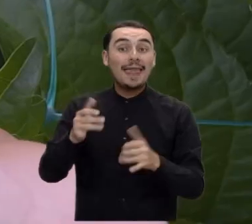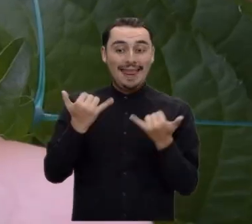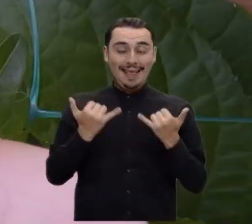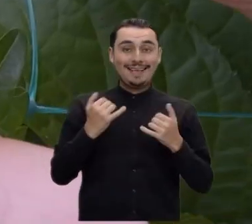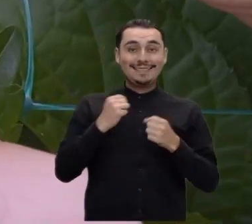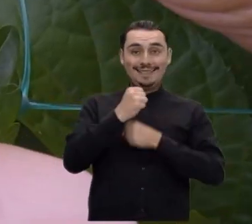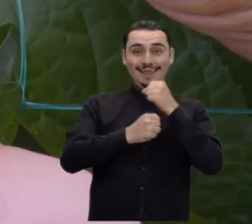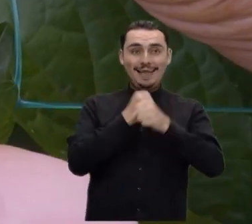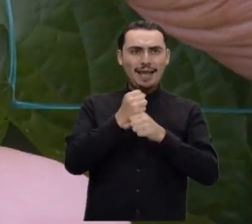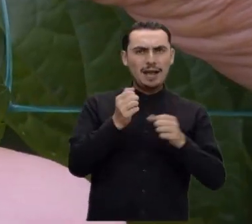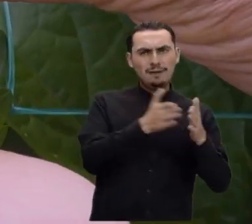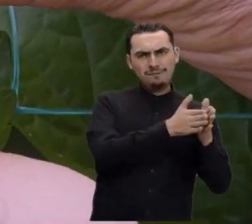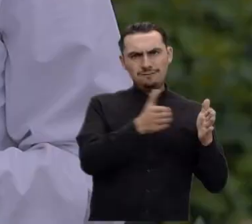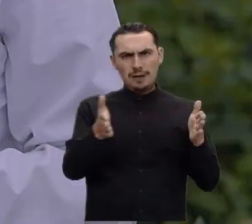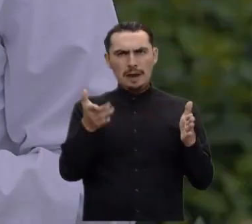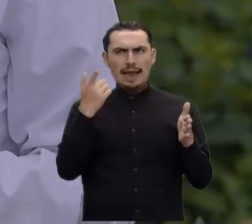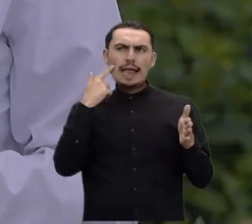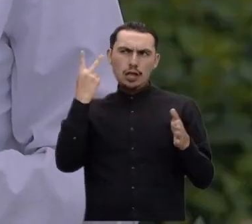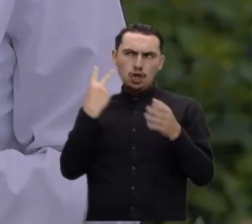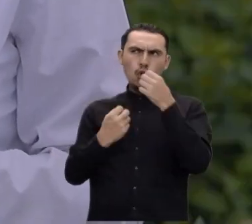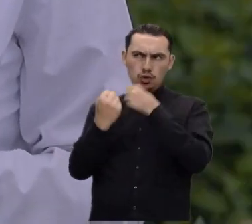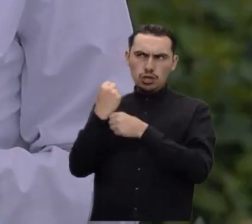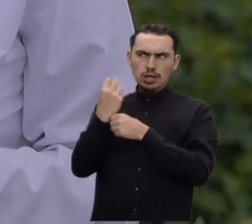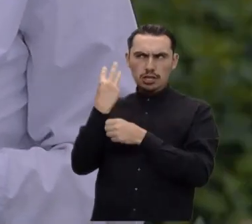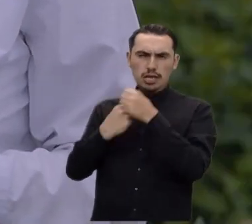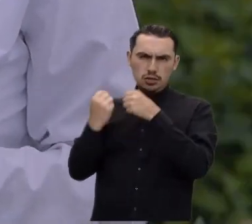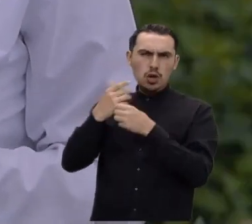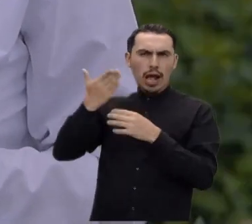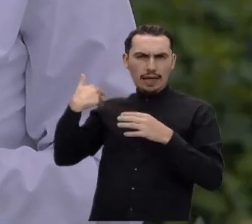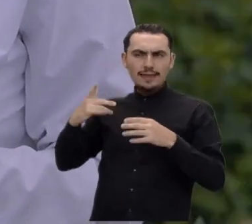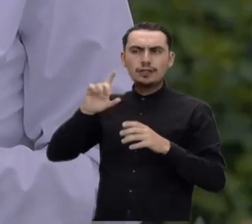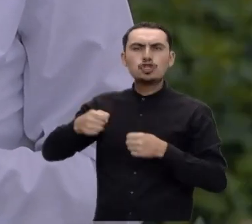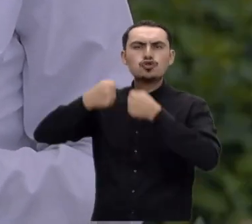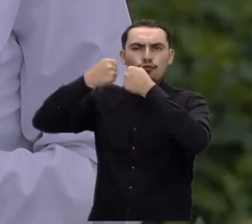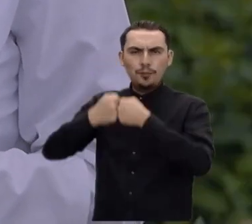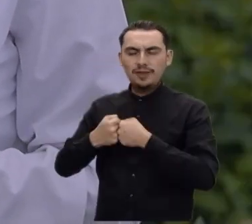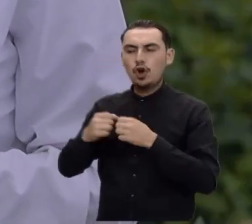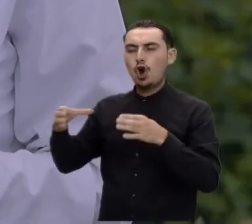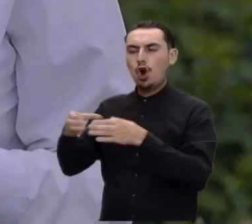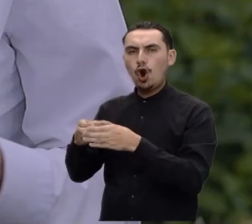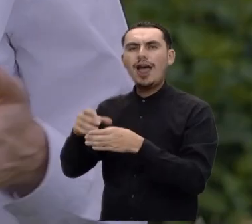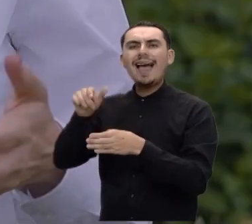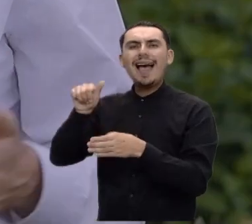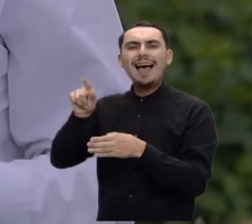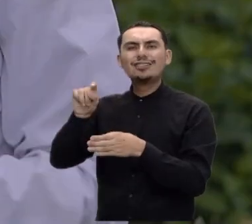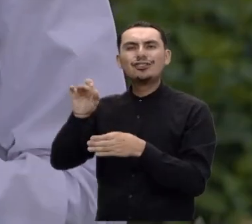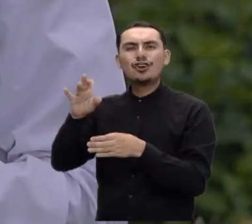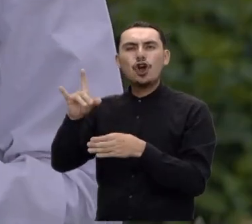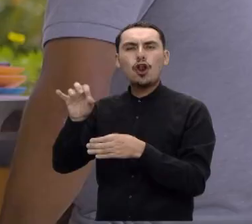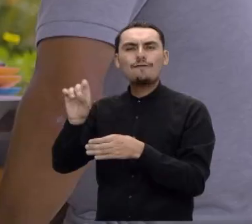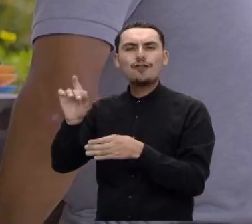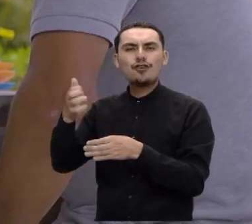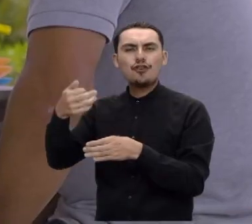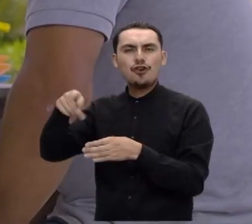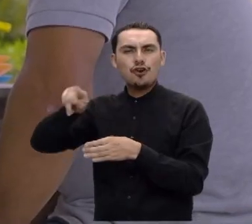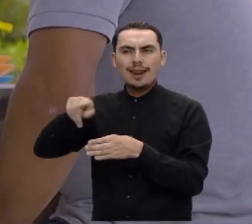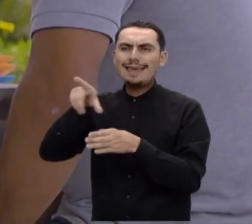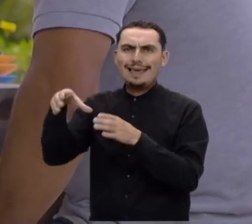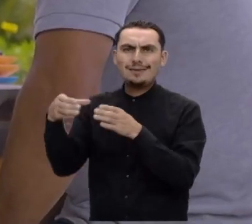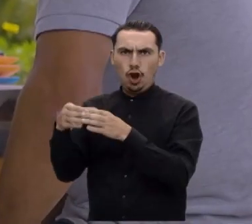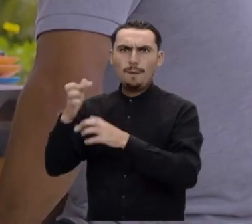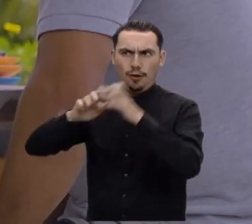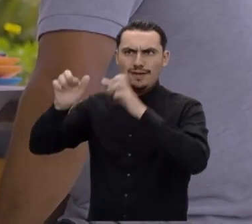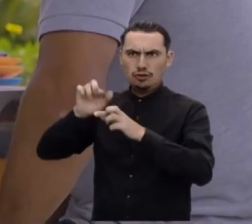Tenemos de hecho en este año y ya dos o tres años anteriores el convenio con Asocol Flores, que son una serie de profesionales que están